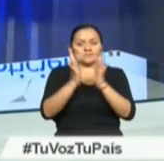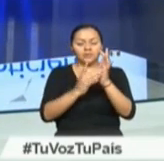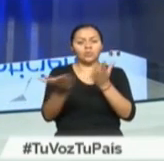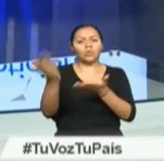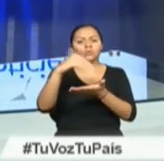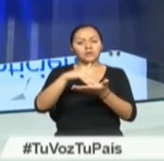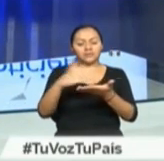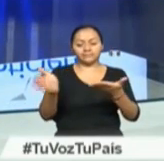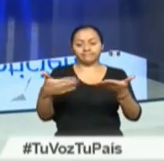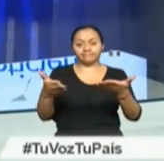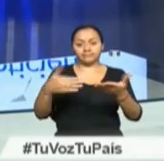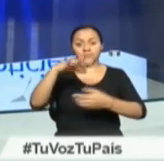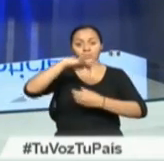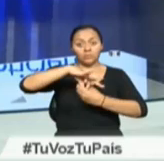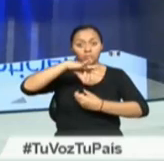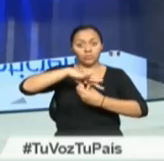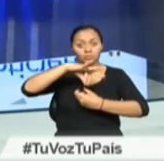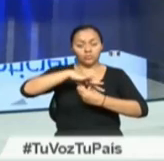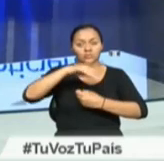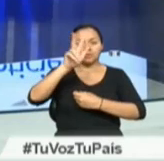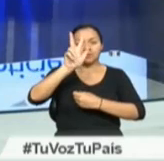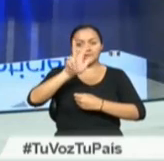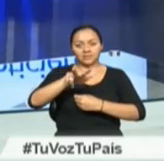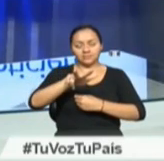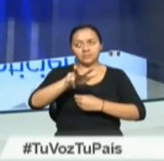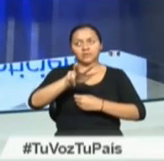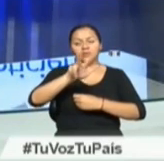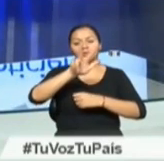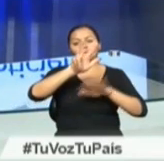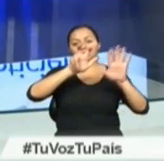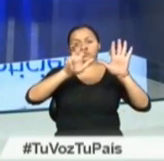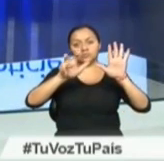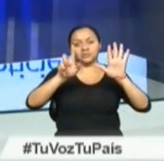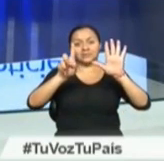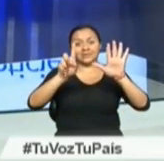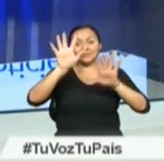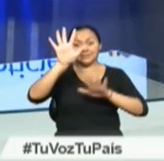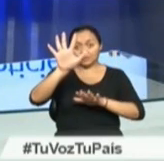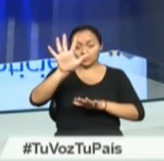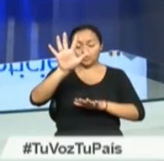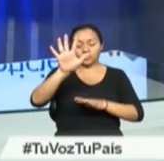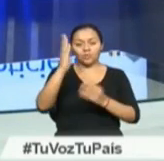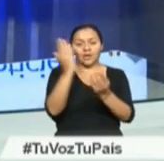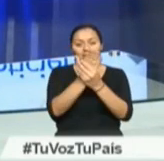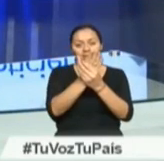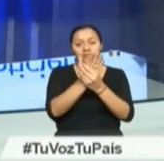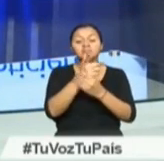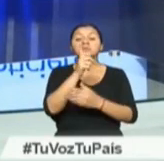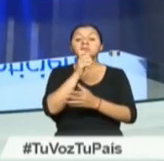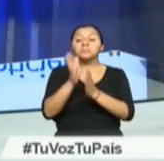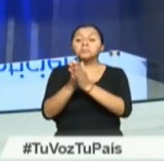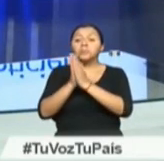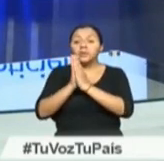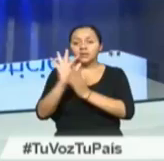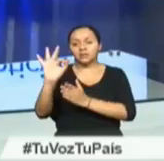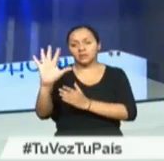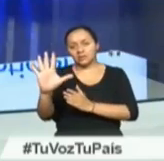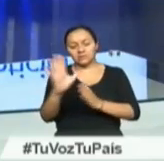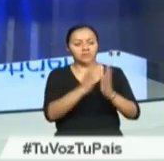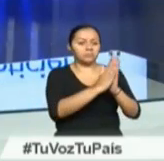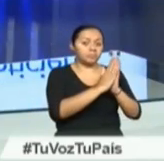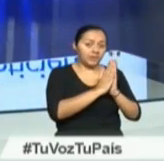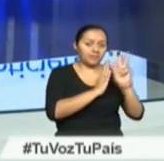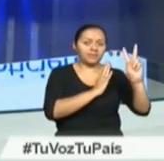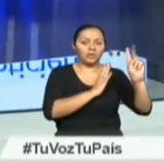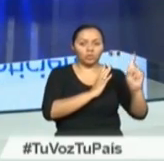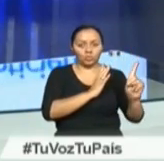votos de 3.865 actas de escrutinio solicitado por los movimientos Alianza País y Creo Suma. Este